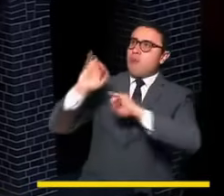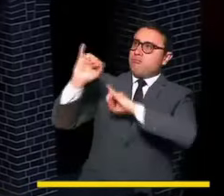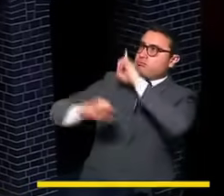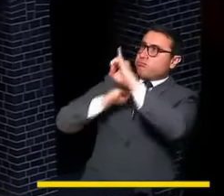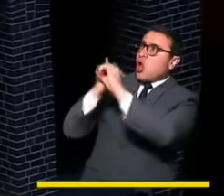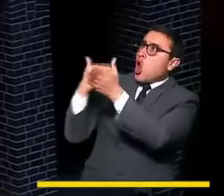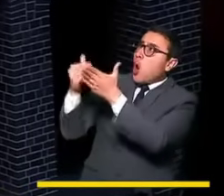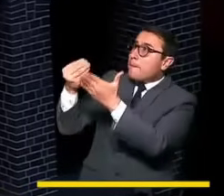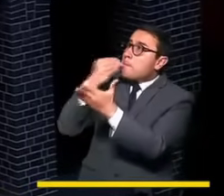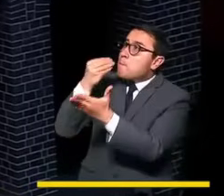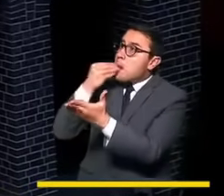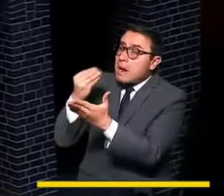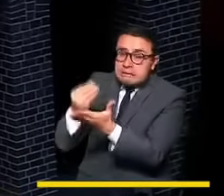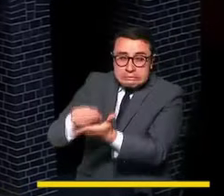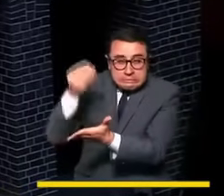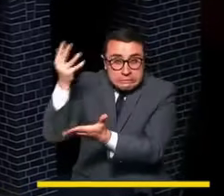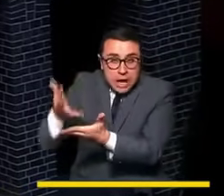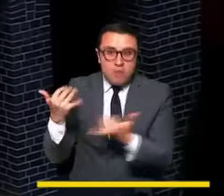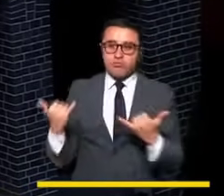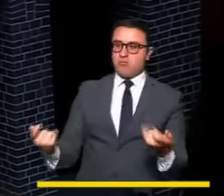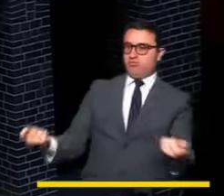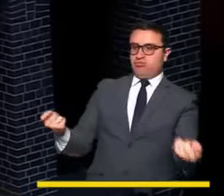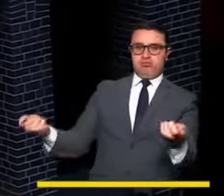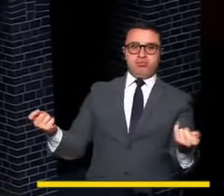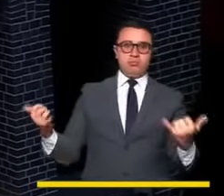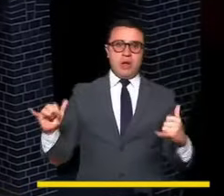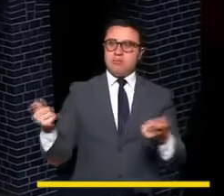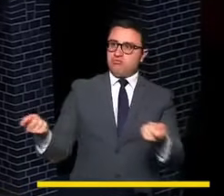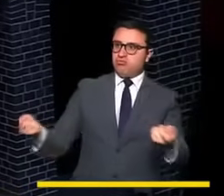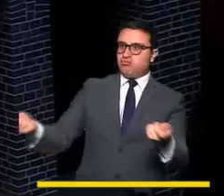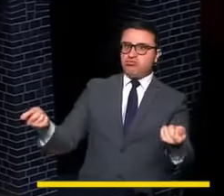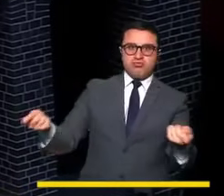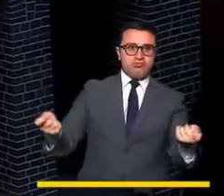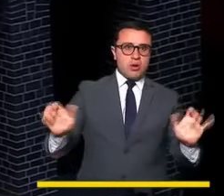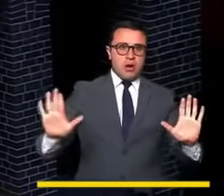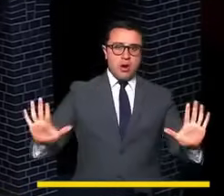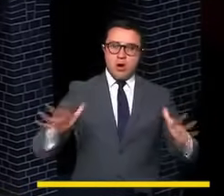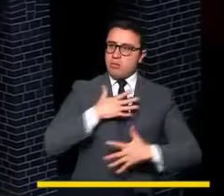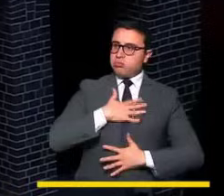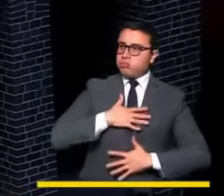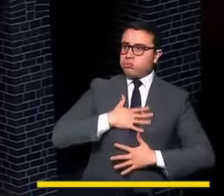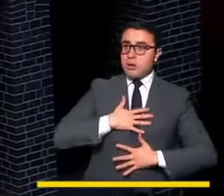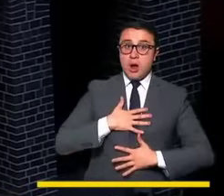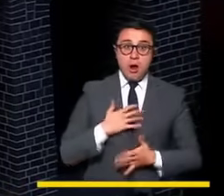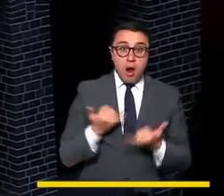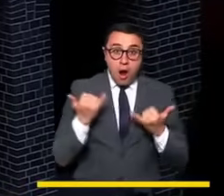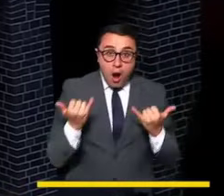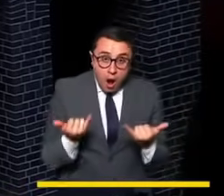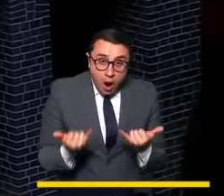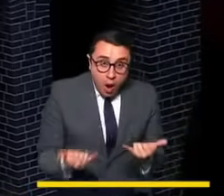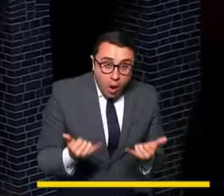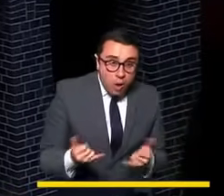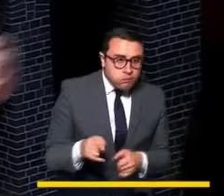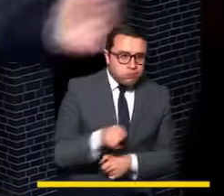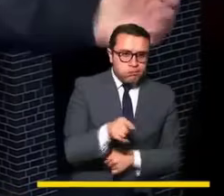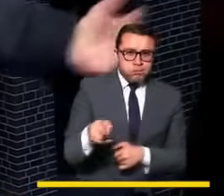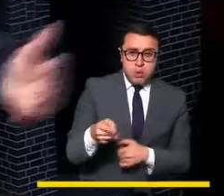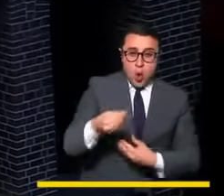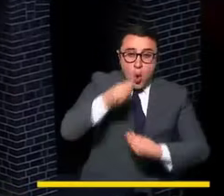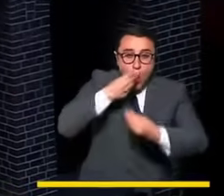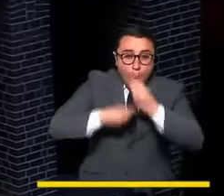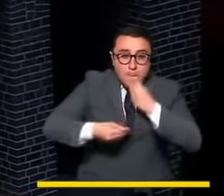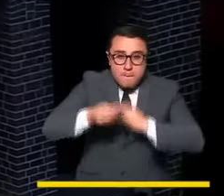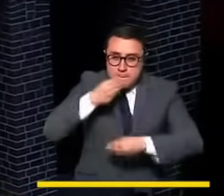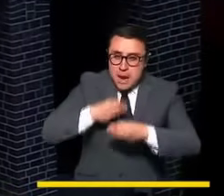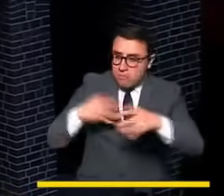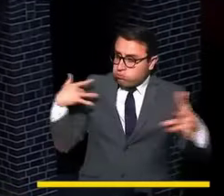generaliza, ha sido controlado. Hoy la tasa de crecimiento del precio de los alimentos en un periodo